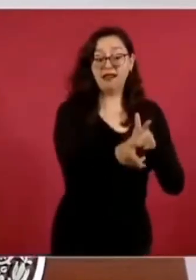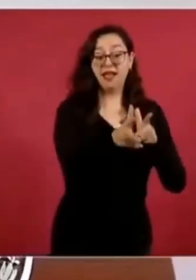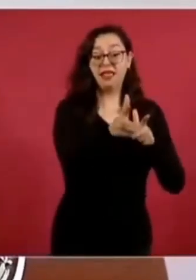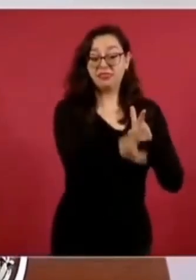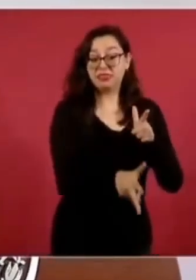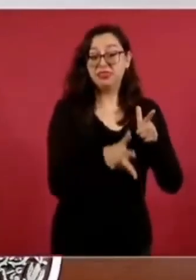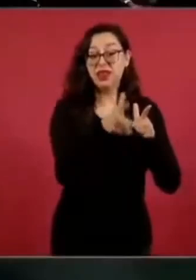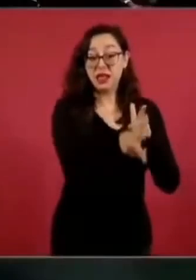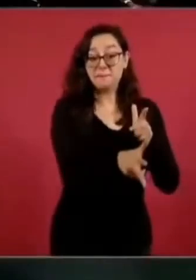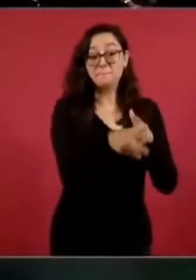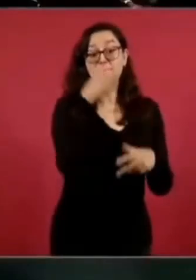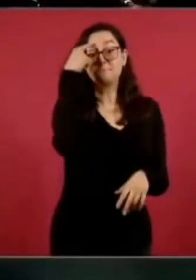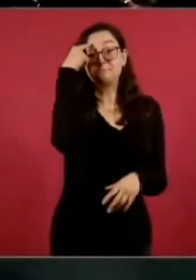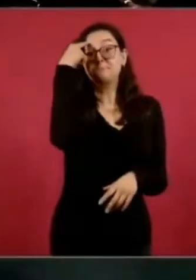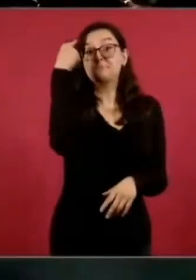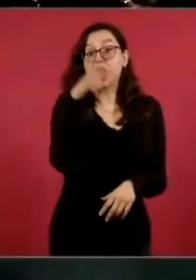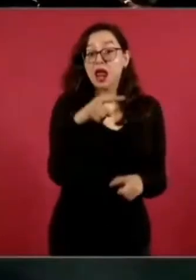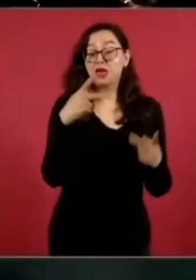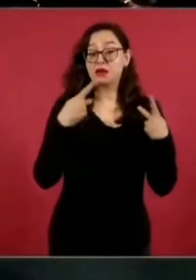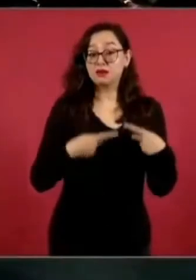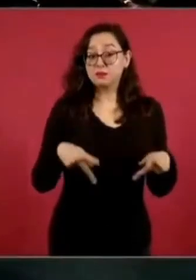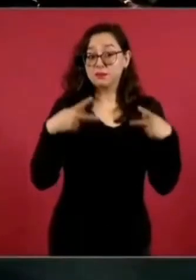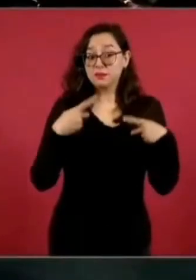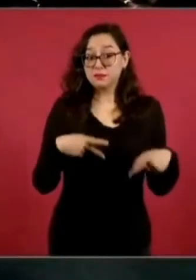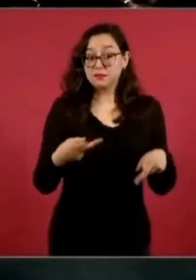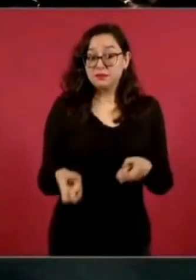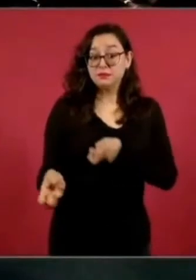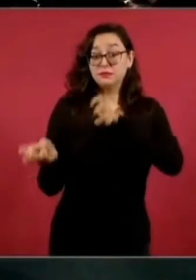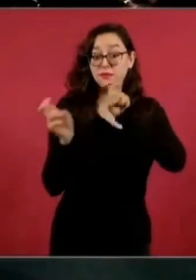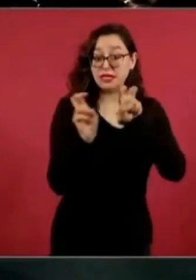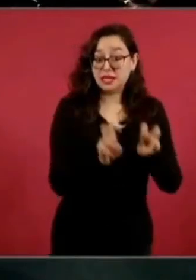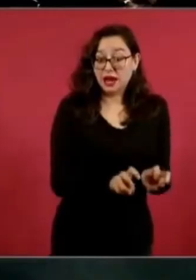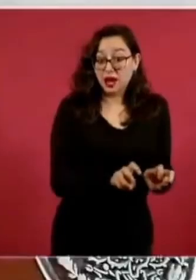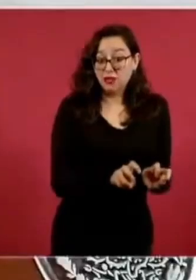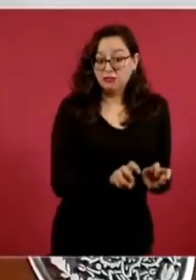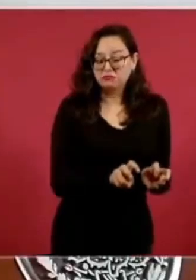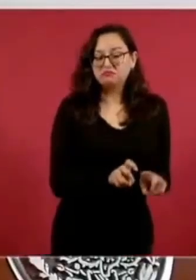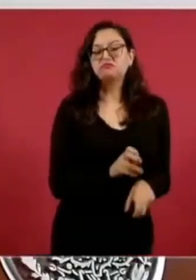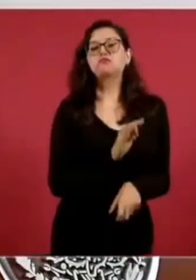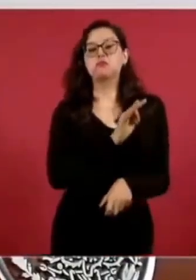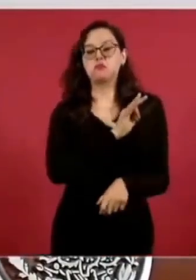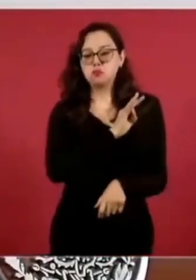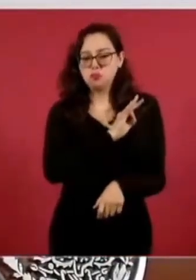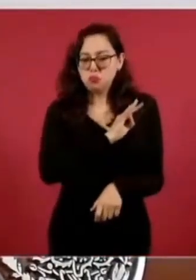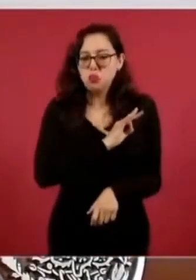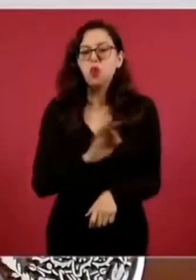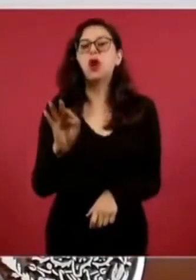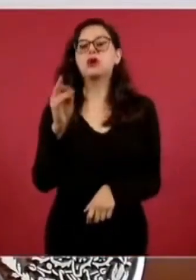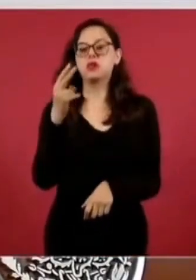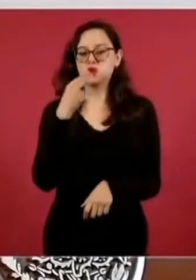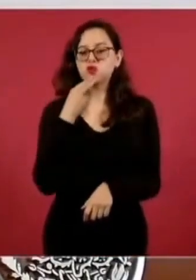el